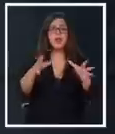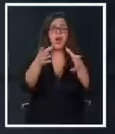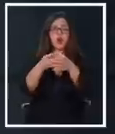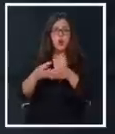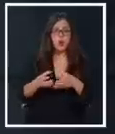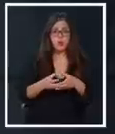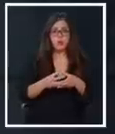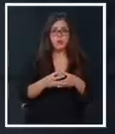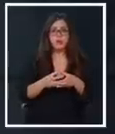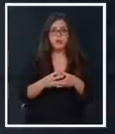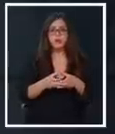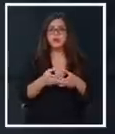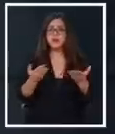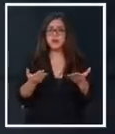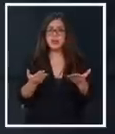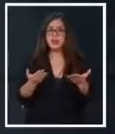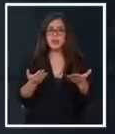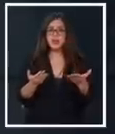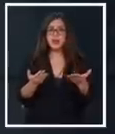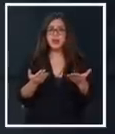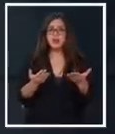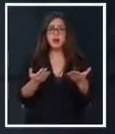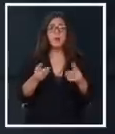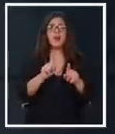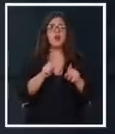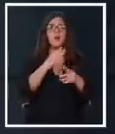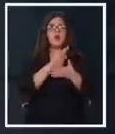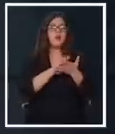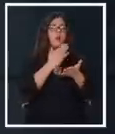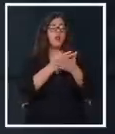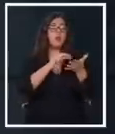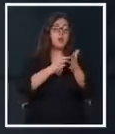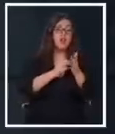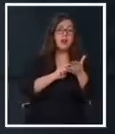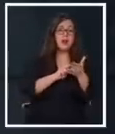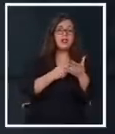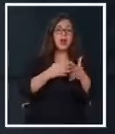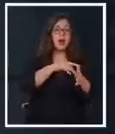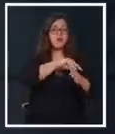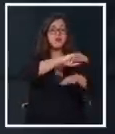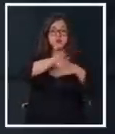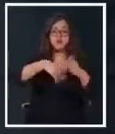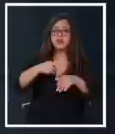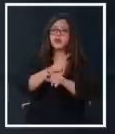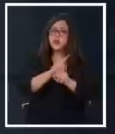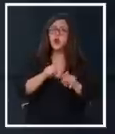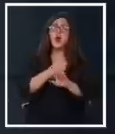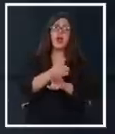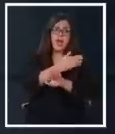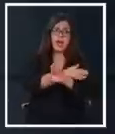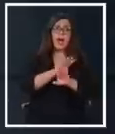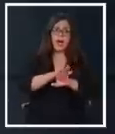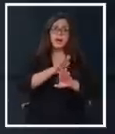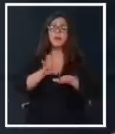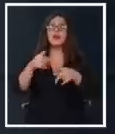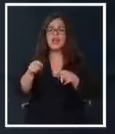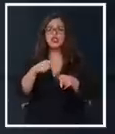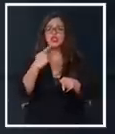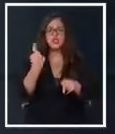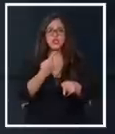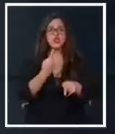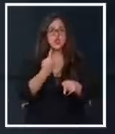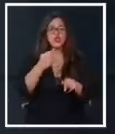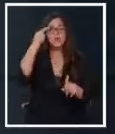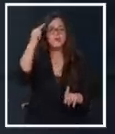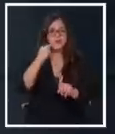para en el fondo no estar reaccionando cuando los problemas se desatan sino anticiparse ese es el espíritu con el que estamos llevando adelante el gobierno y eso es lo que